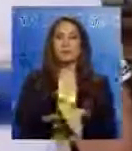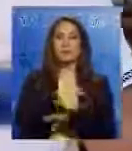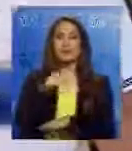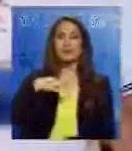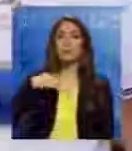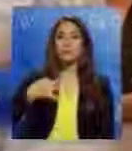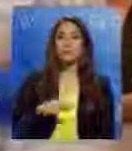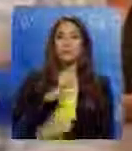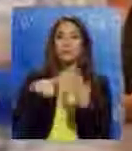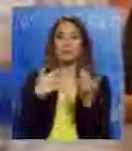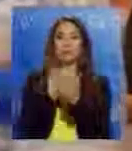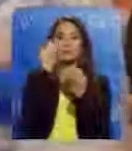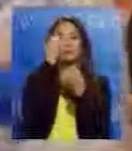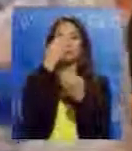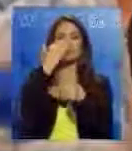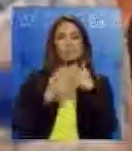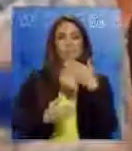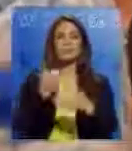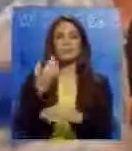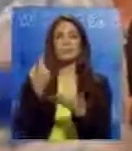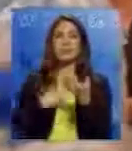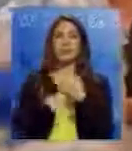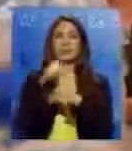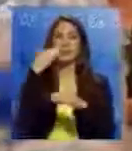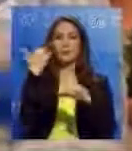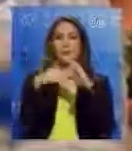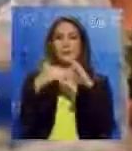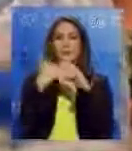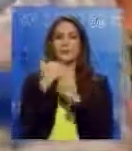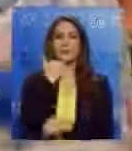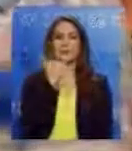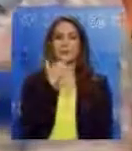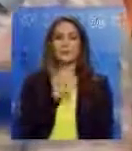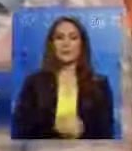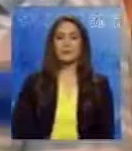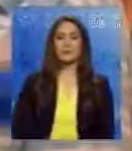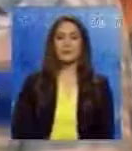será informado permanentemente a través del correo electrónico